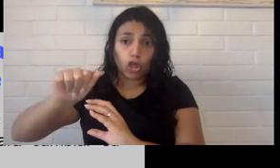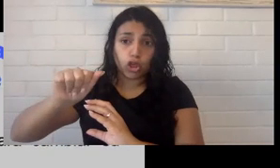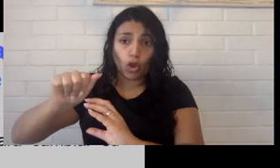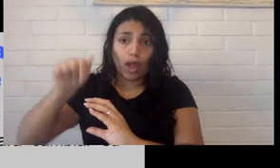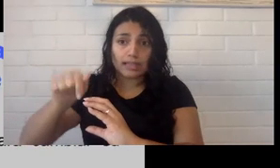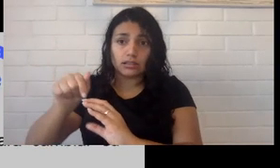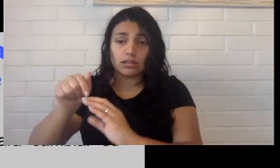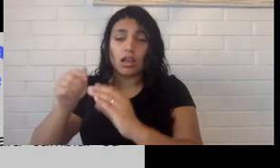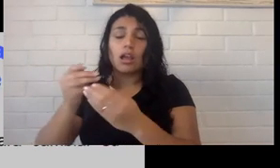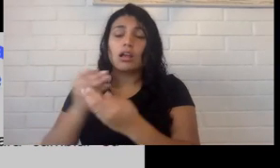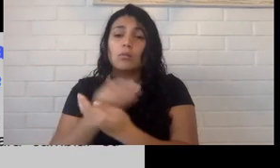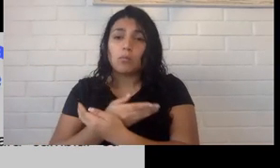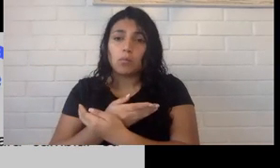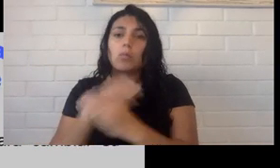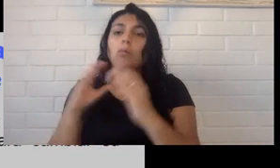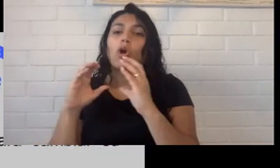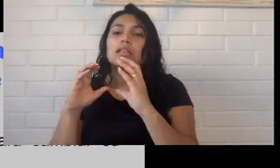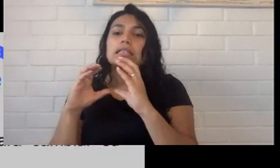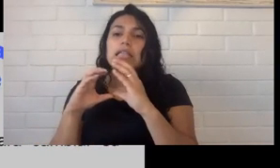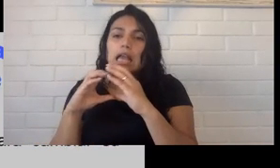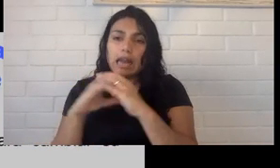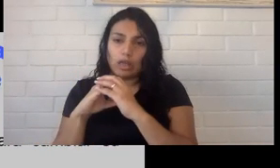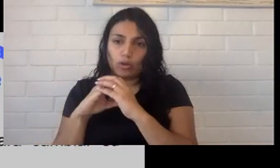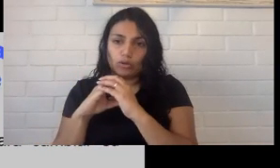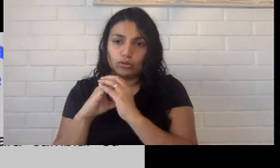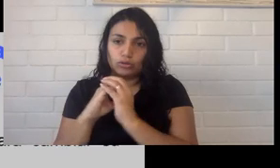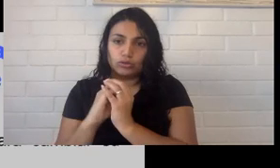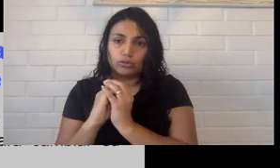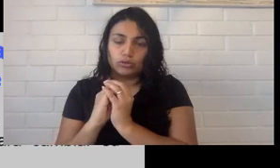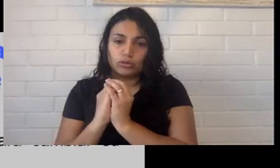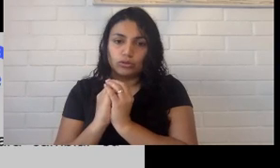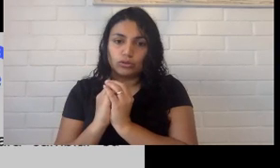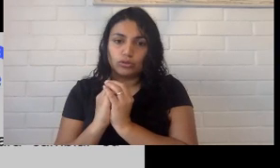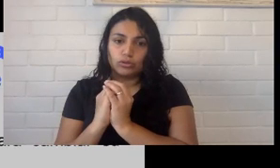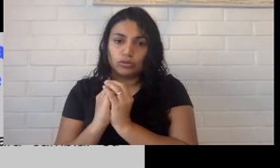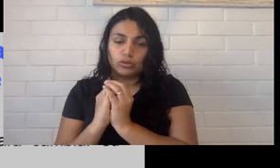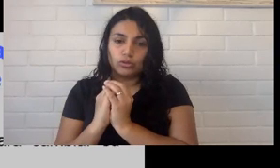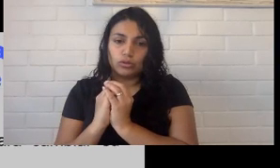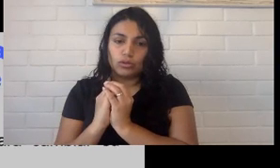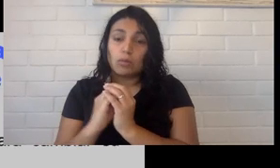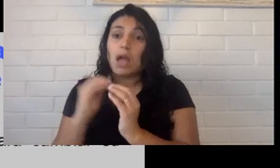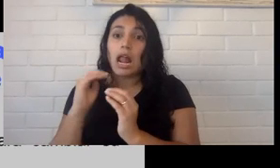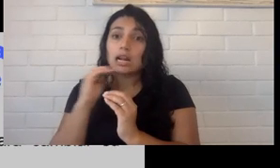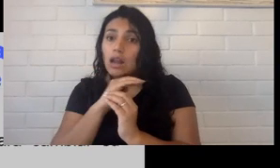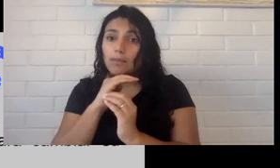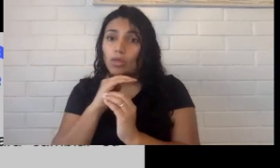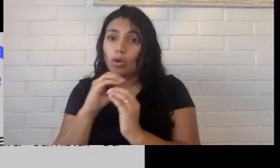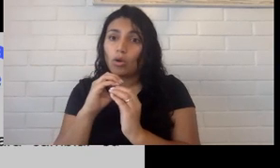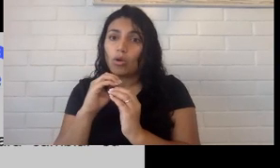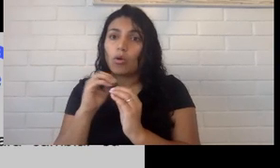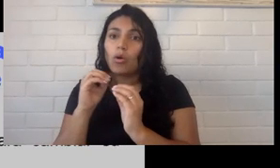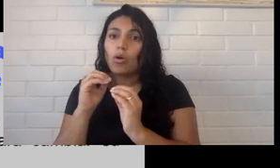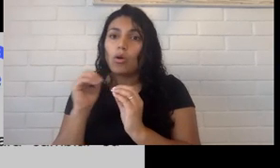en reposo están cerrados. Y por una activación rápida pueden pasar a un